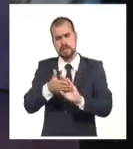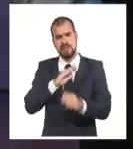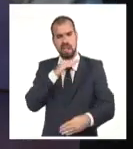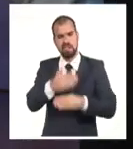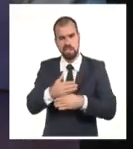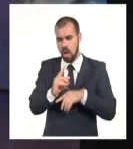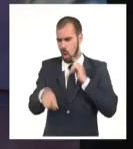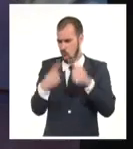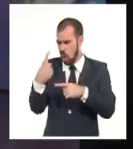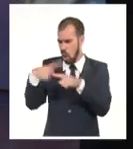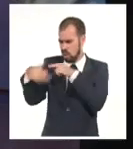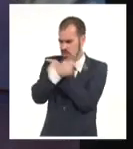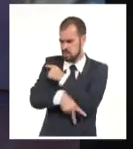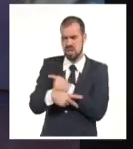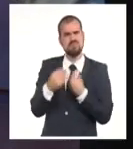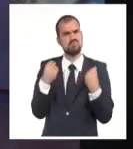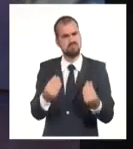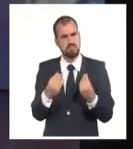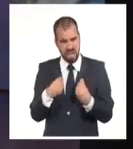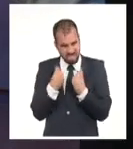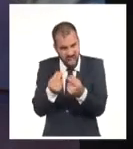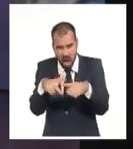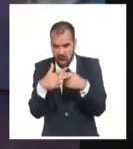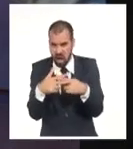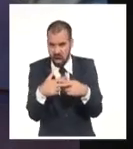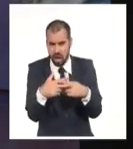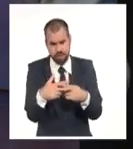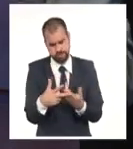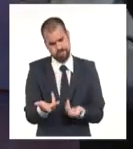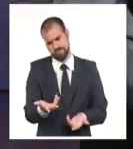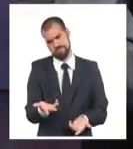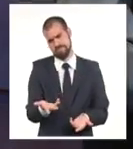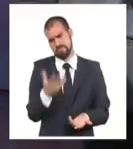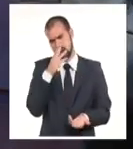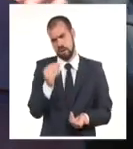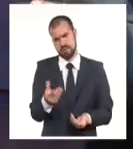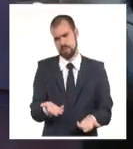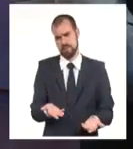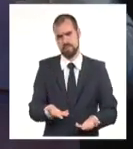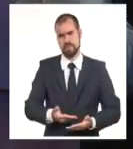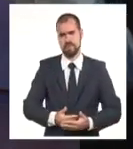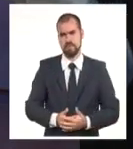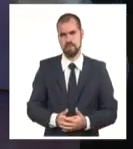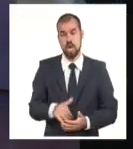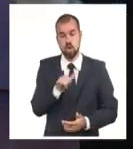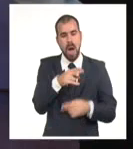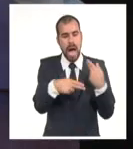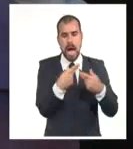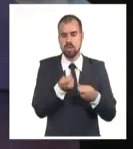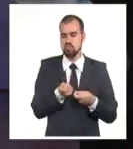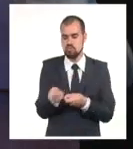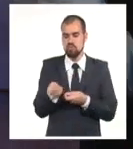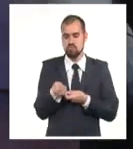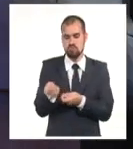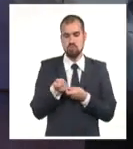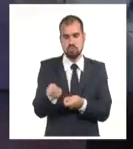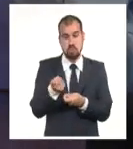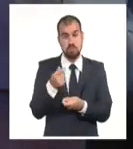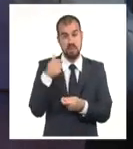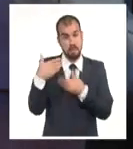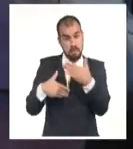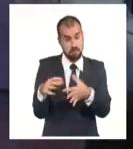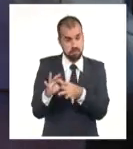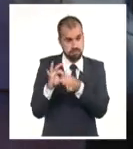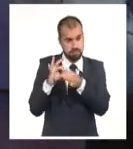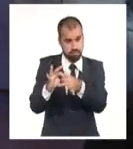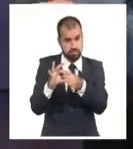cualquier país no resuelve tampoco la actual crisis, sino que le echa más leña al fuego y agrava la situación